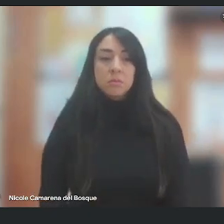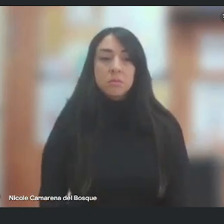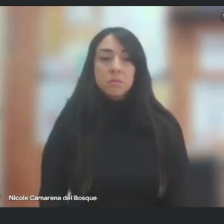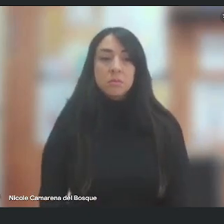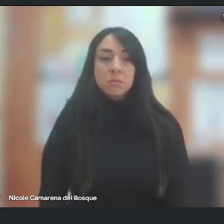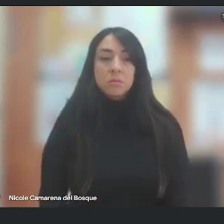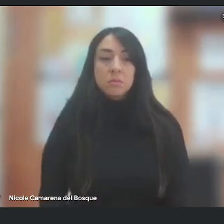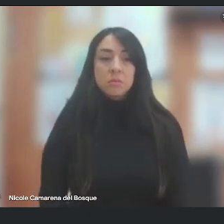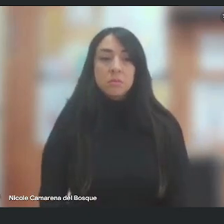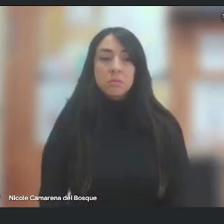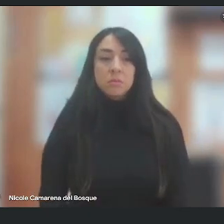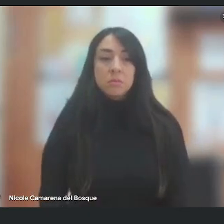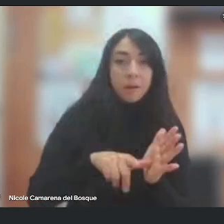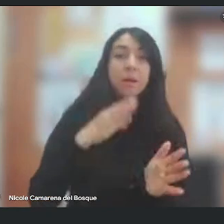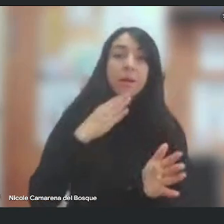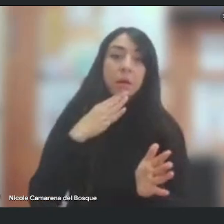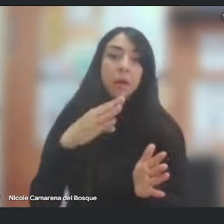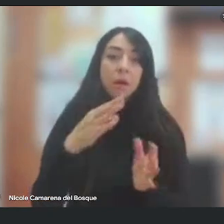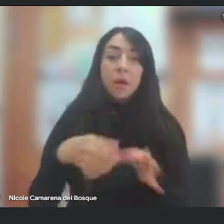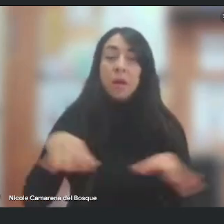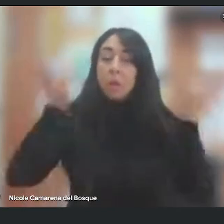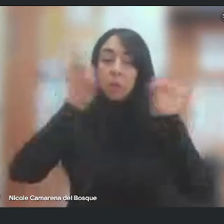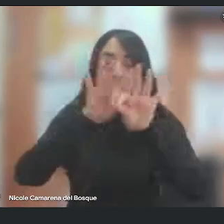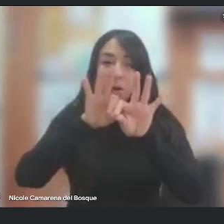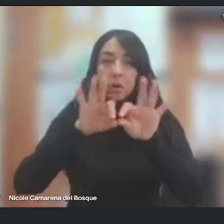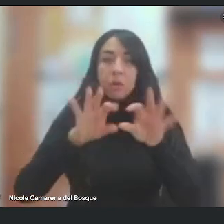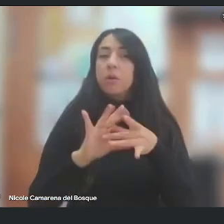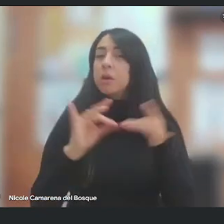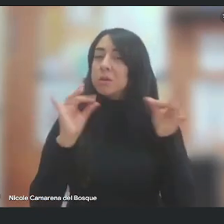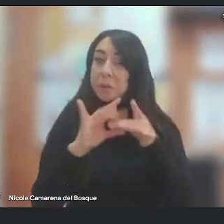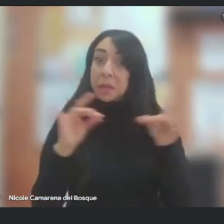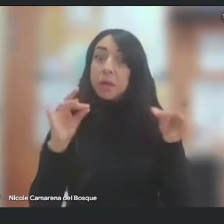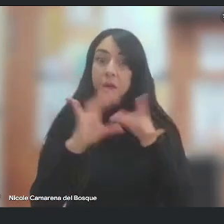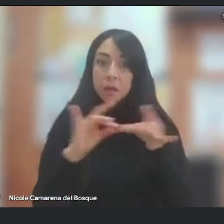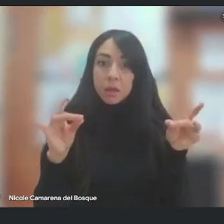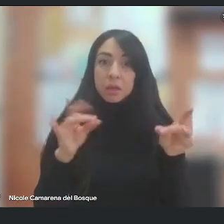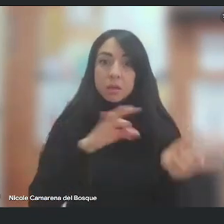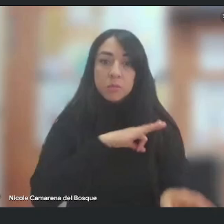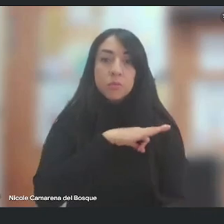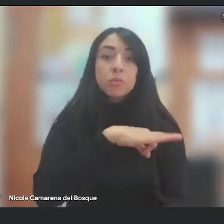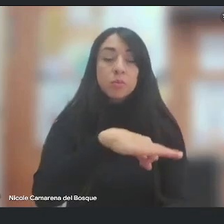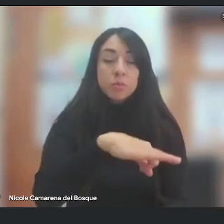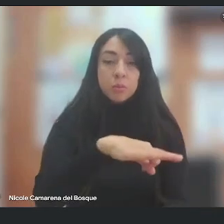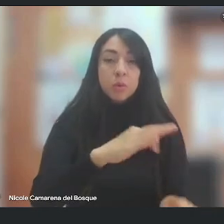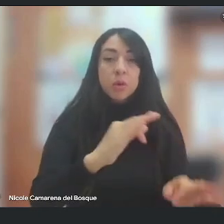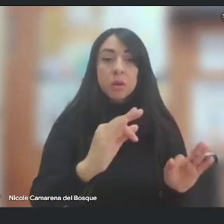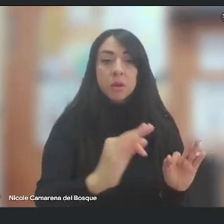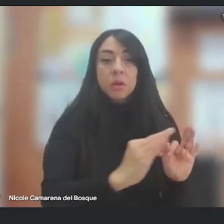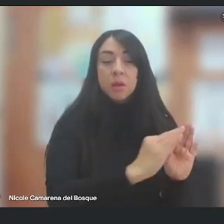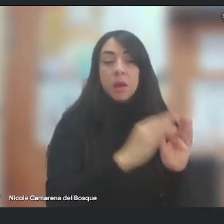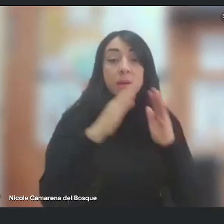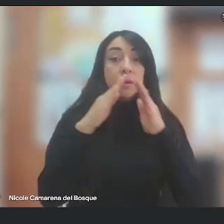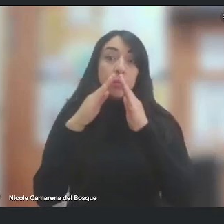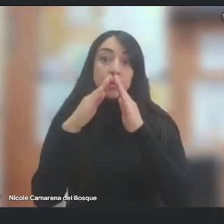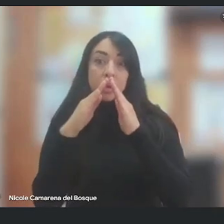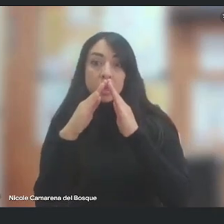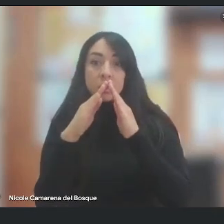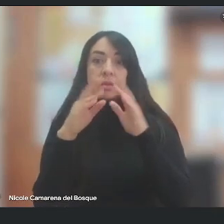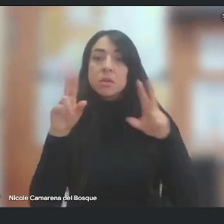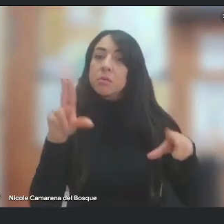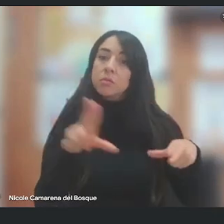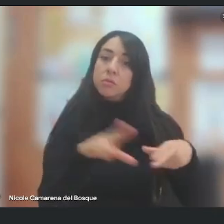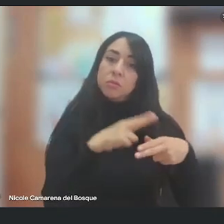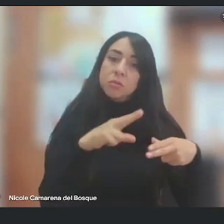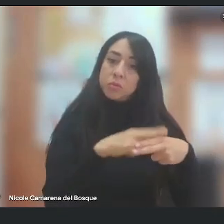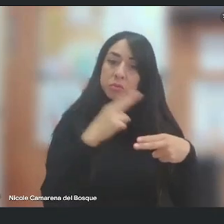pues hay que explicarle. Y eso pues solo es gracias a la educación sexual o educación integral en sexualidad. No